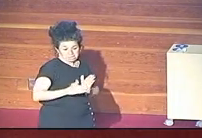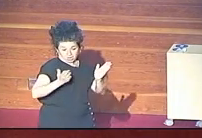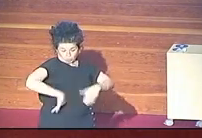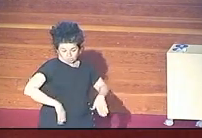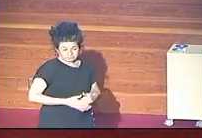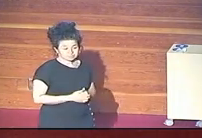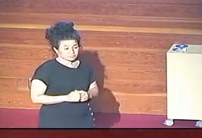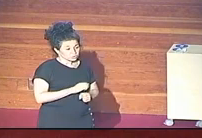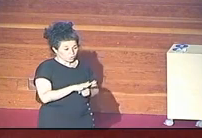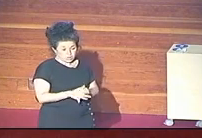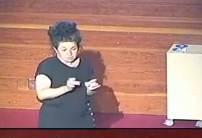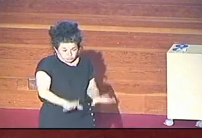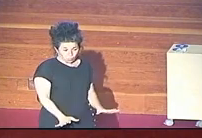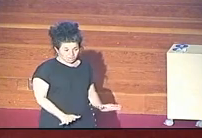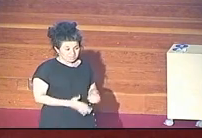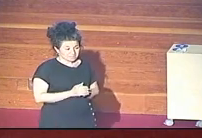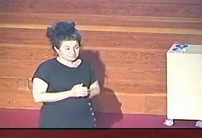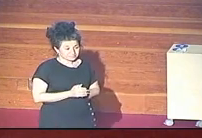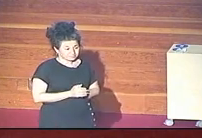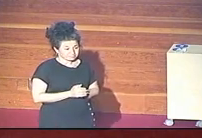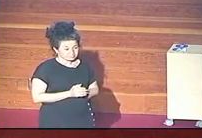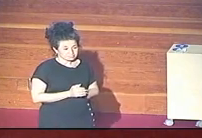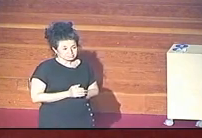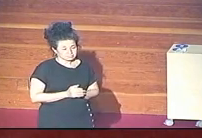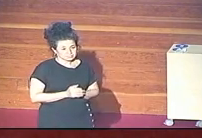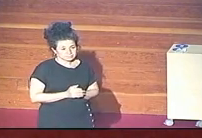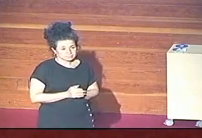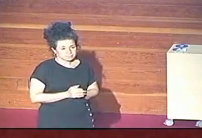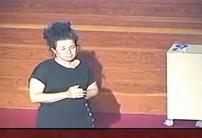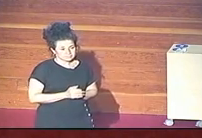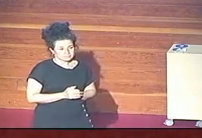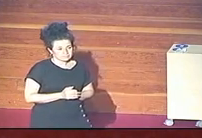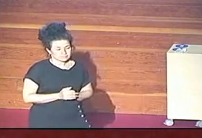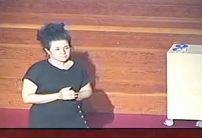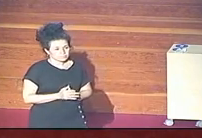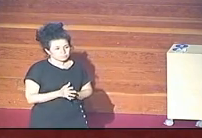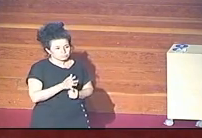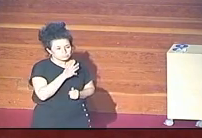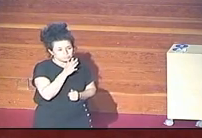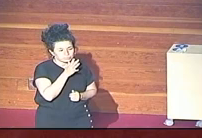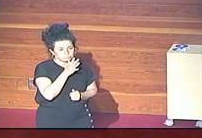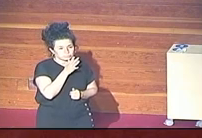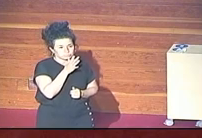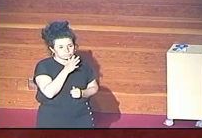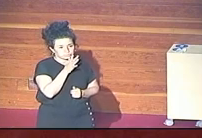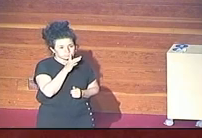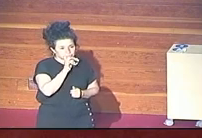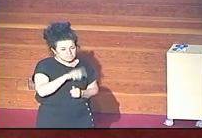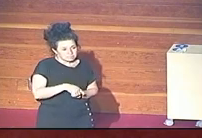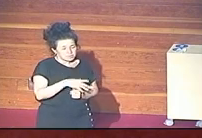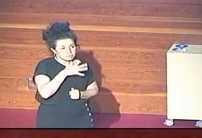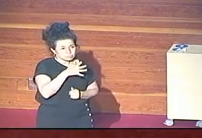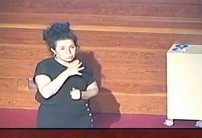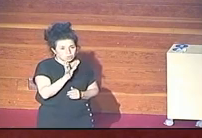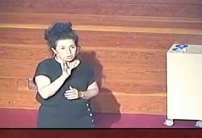con el coronavirus para verlo realmente de cerca no y porque el tratamiento para el cambio climático por